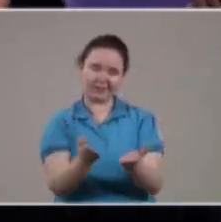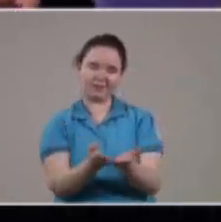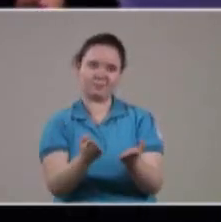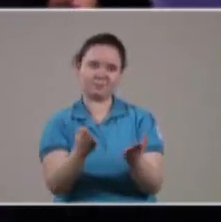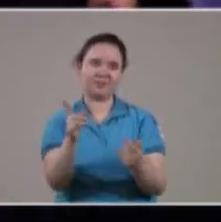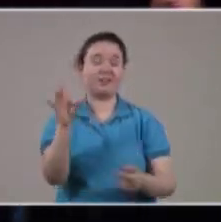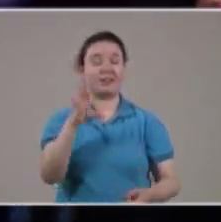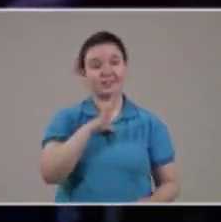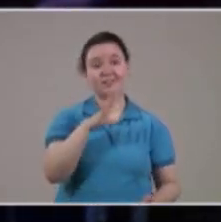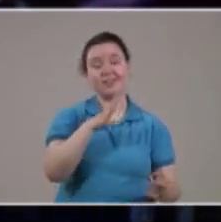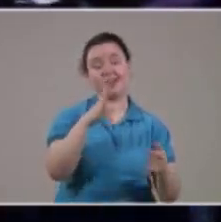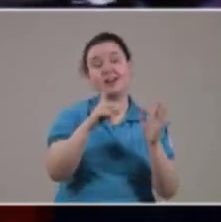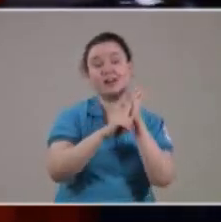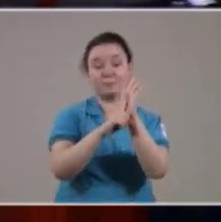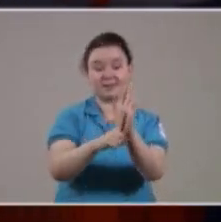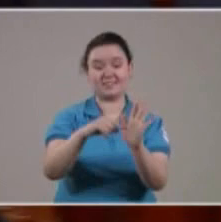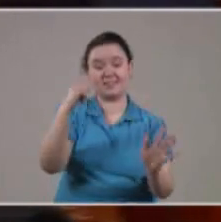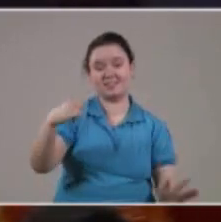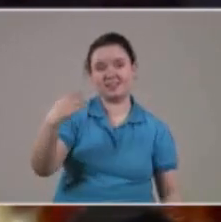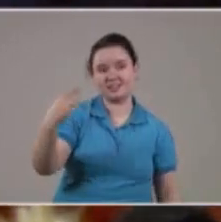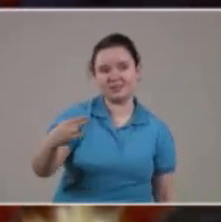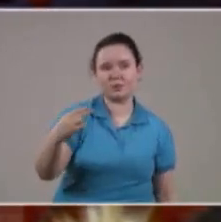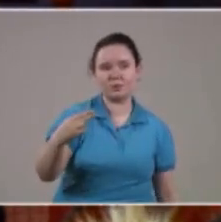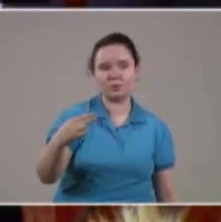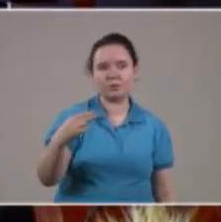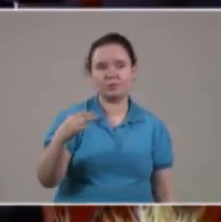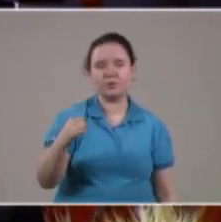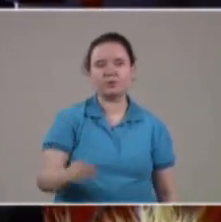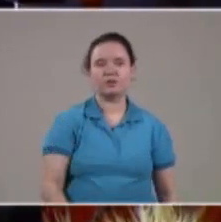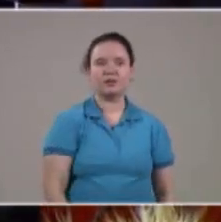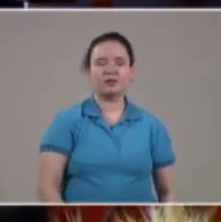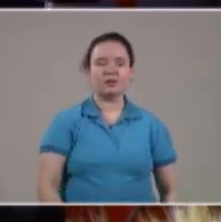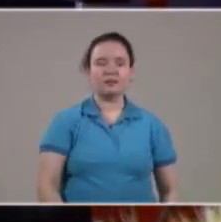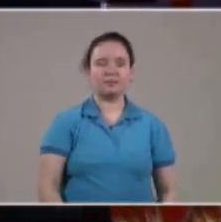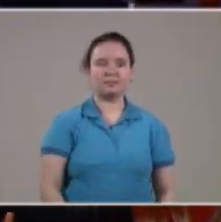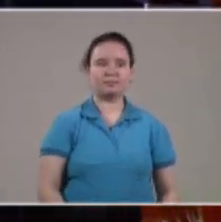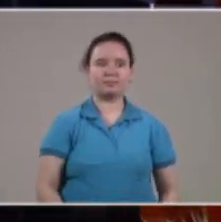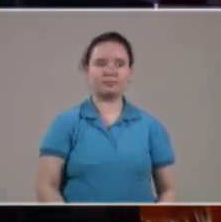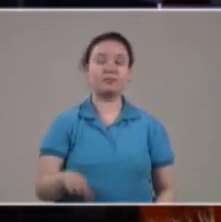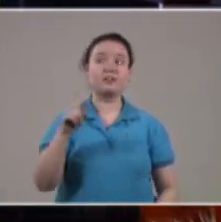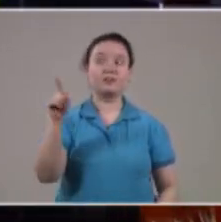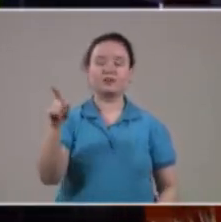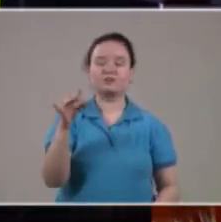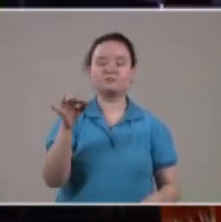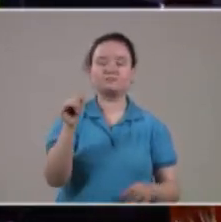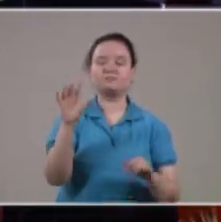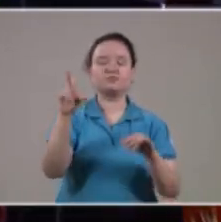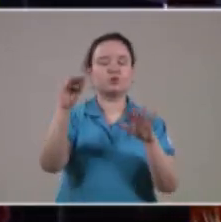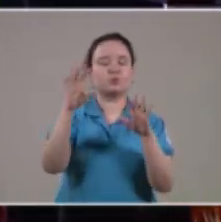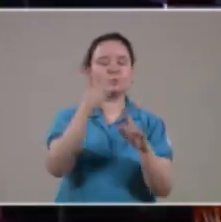podían ver eran los coatitas, más ni siquiera los coatitas los podían llevar en los hombros.